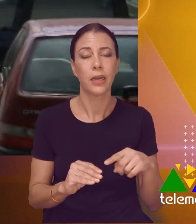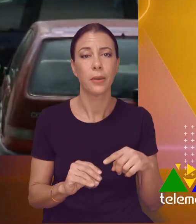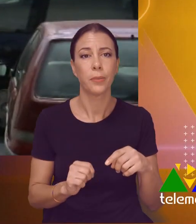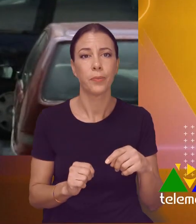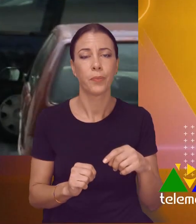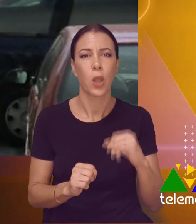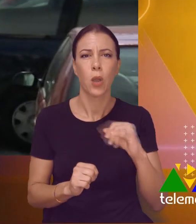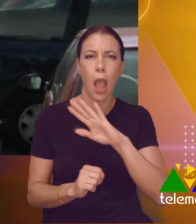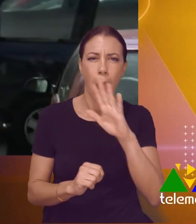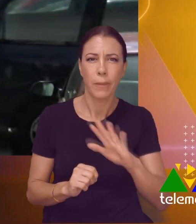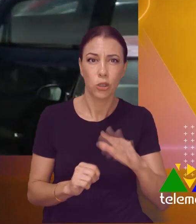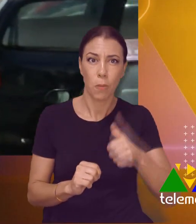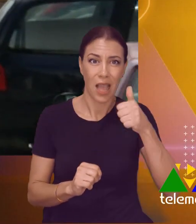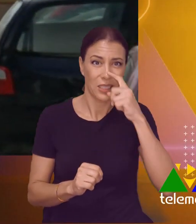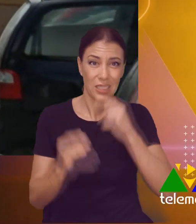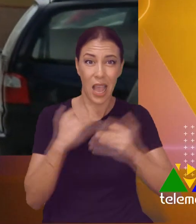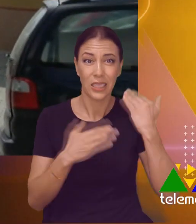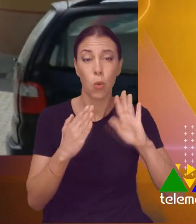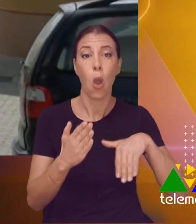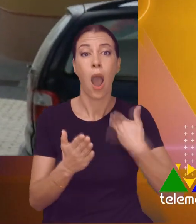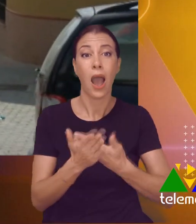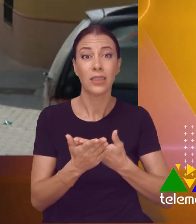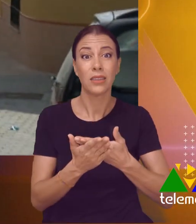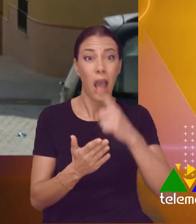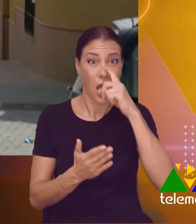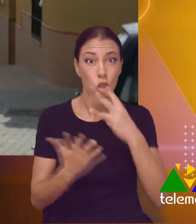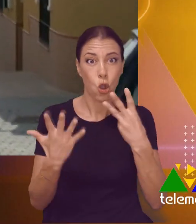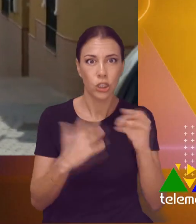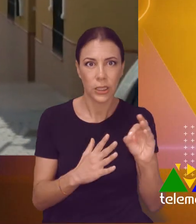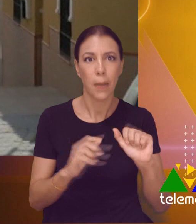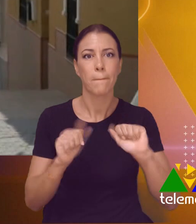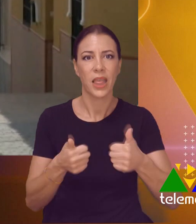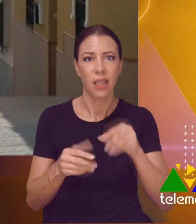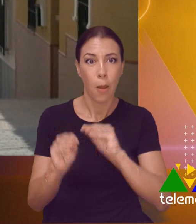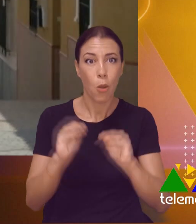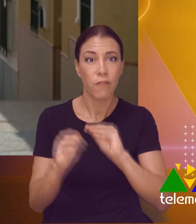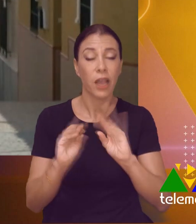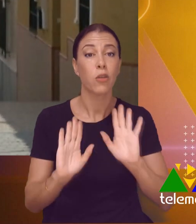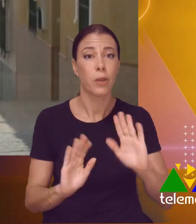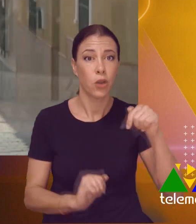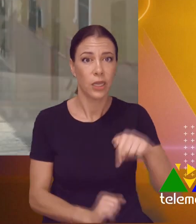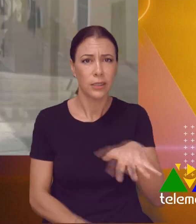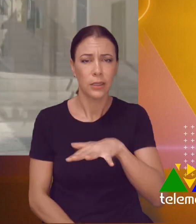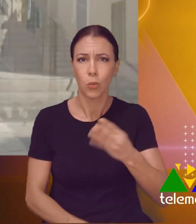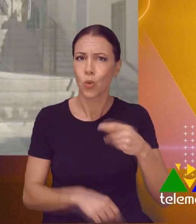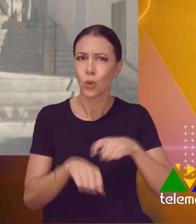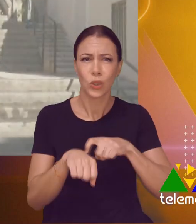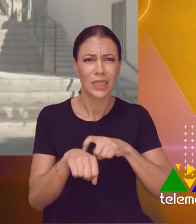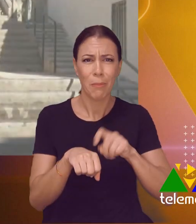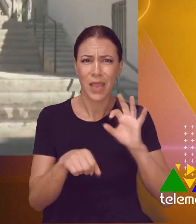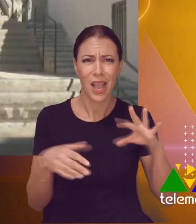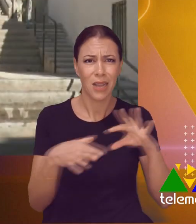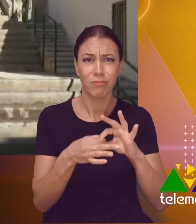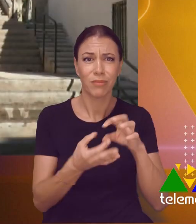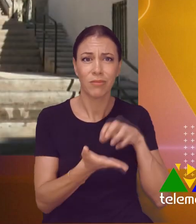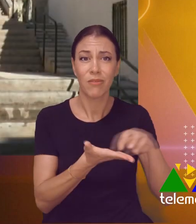tenía un aspecto mucho más antiguo hasta que se modificó en los años 80, pero esta era una placita muy típica